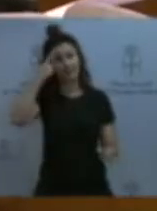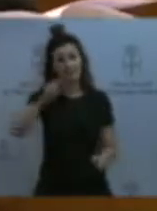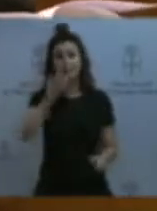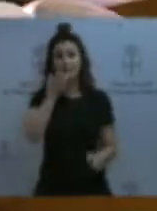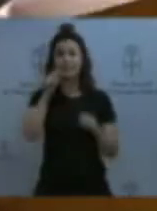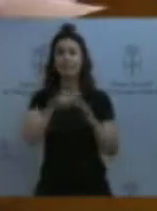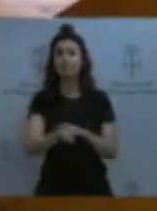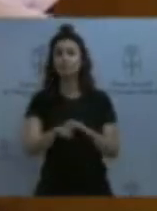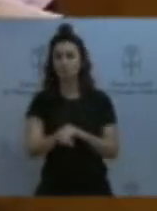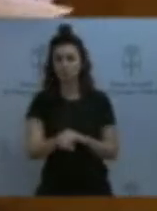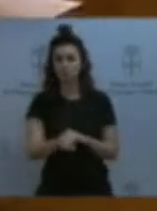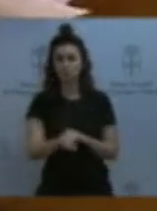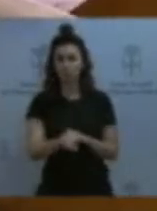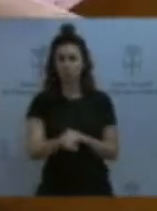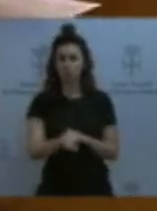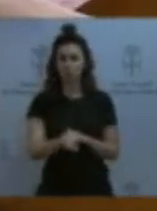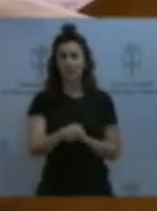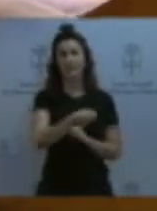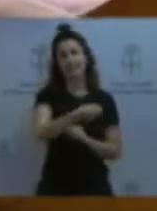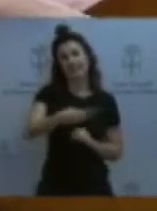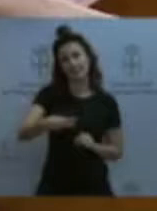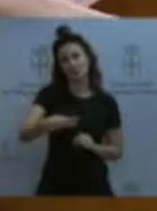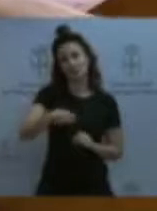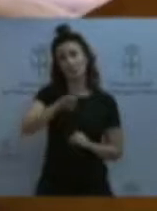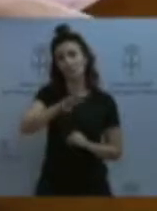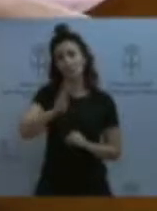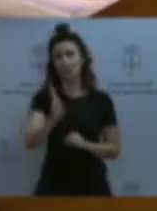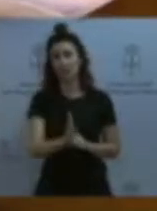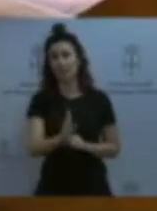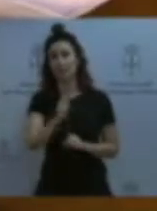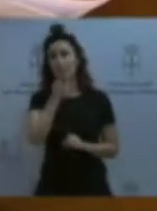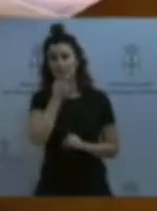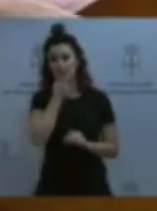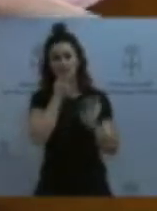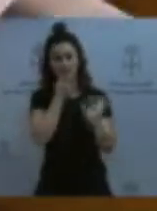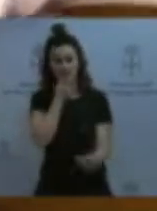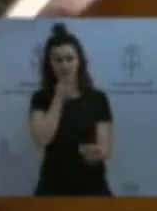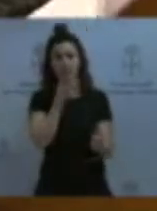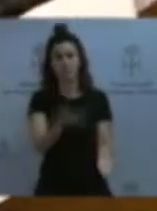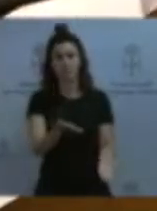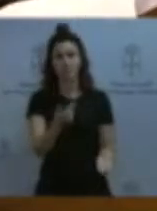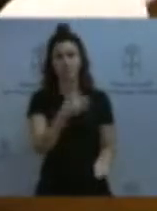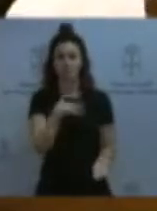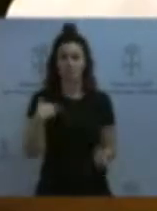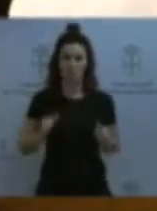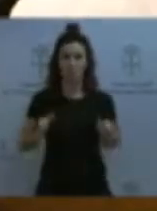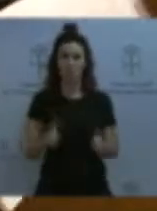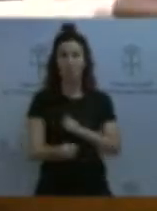resolución de 13 de septiembre. Es verdad que dijimos que íbamos a tratar de iniciar en agosto, por razones que